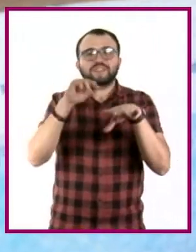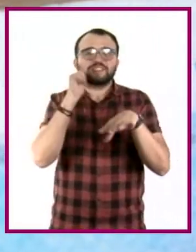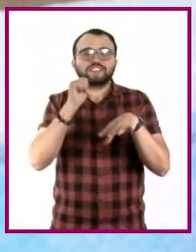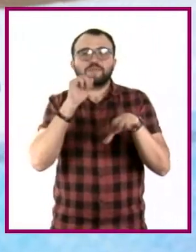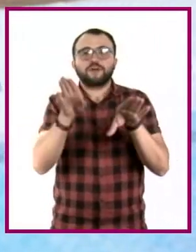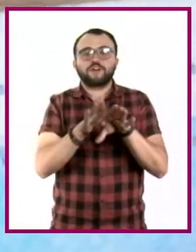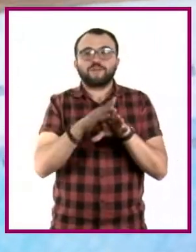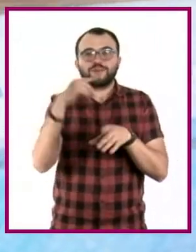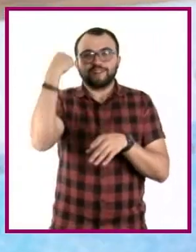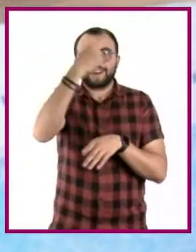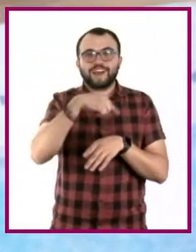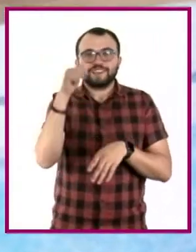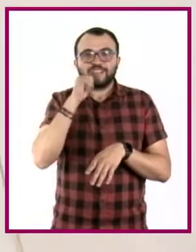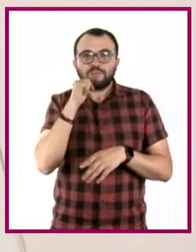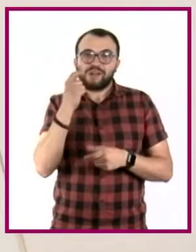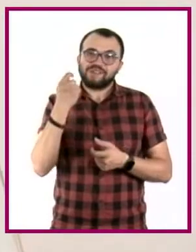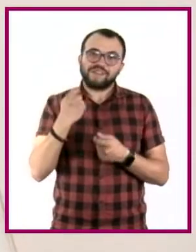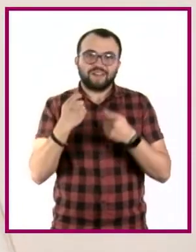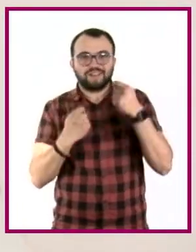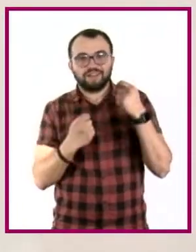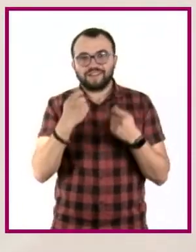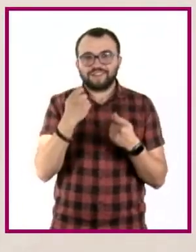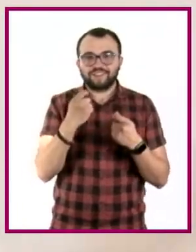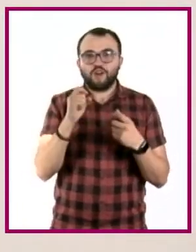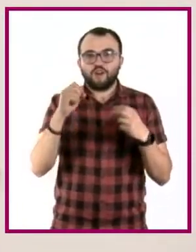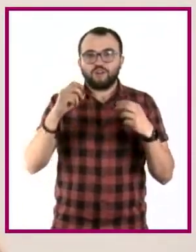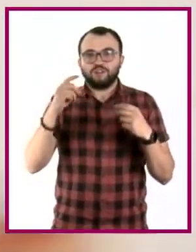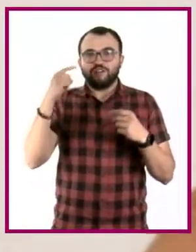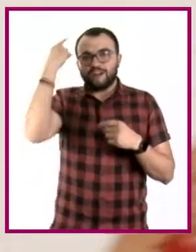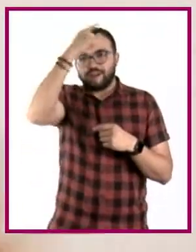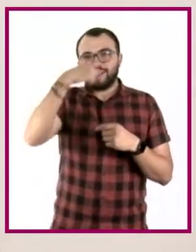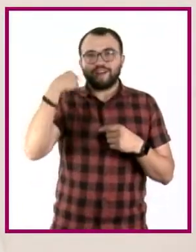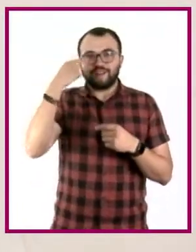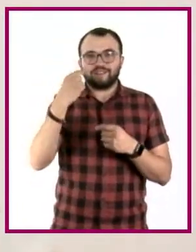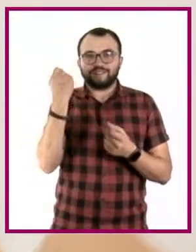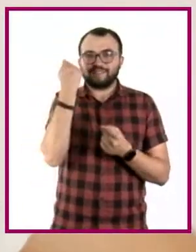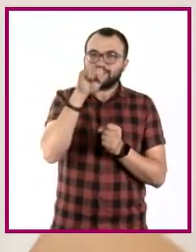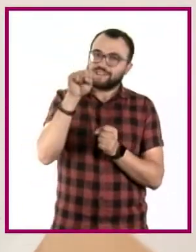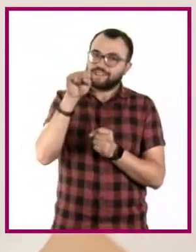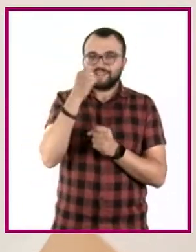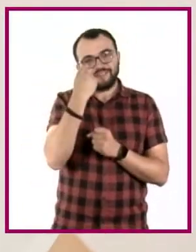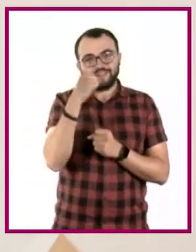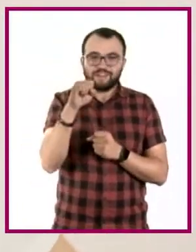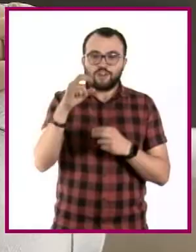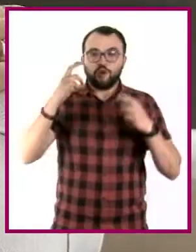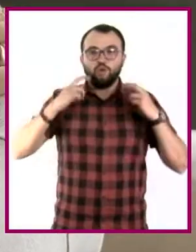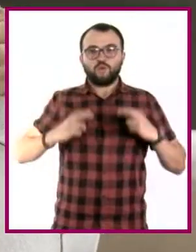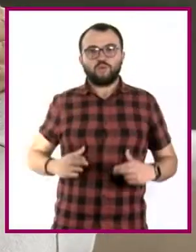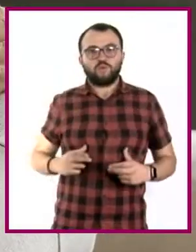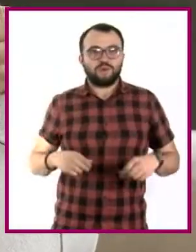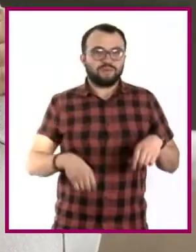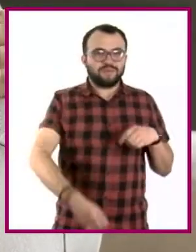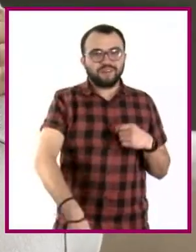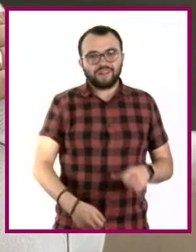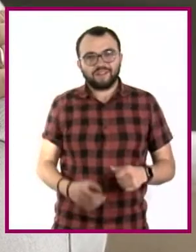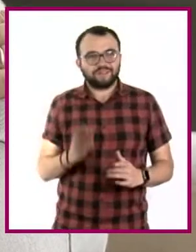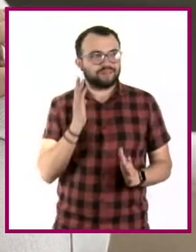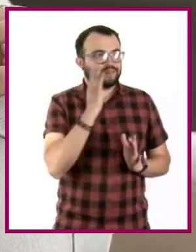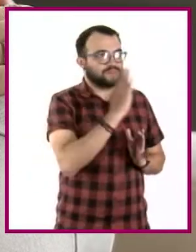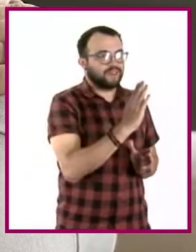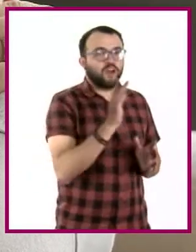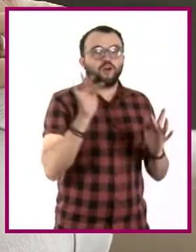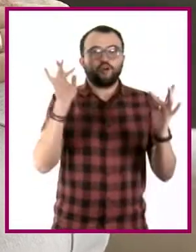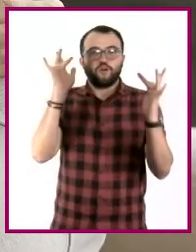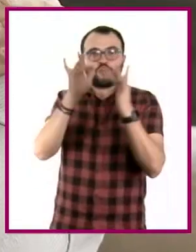gestos, expresiones faciales, asentimos o sacudimos la cabeza, postura corporal, orientación, contacto visual